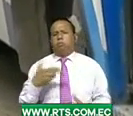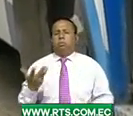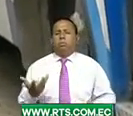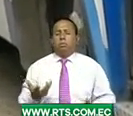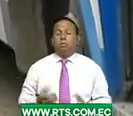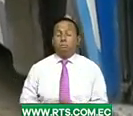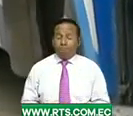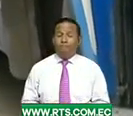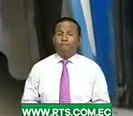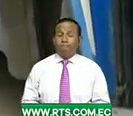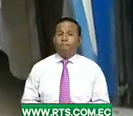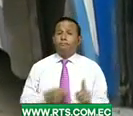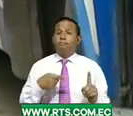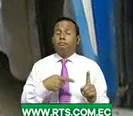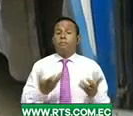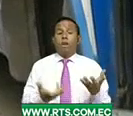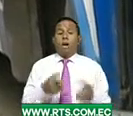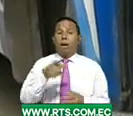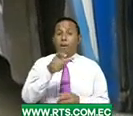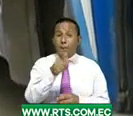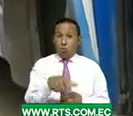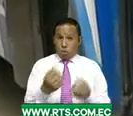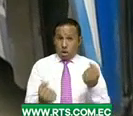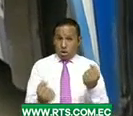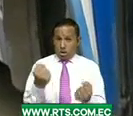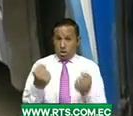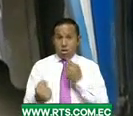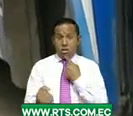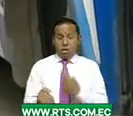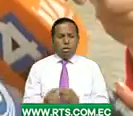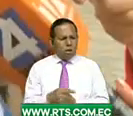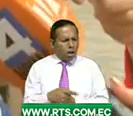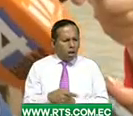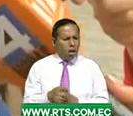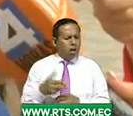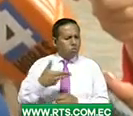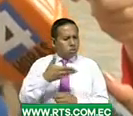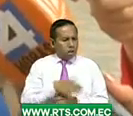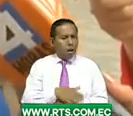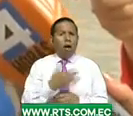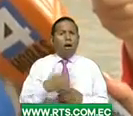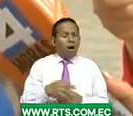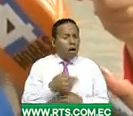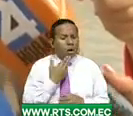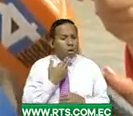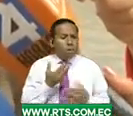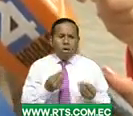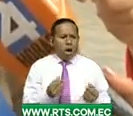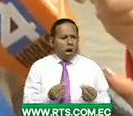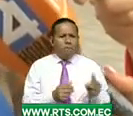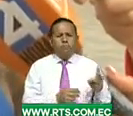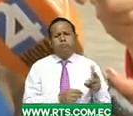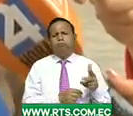en los cuales el señor conductor manifiesta que el señor todavía seguía con vía y le trasladaron hasta la Aurora